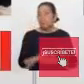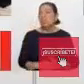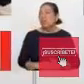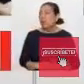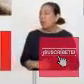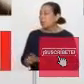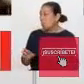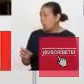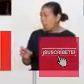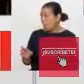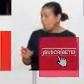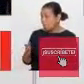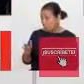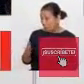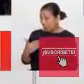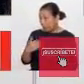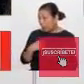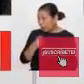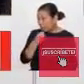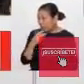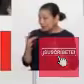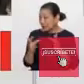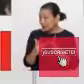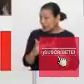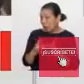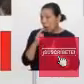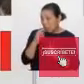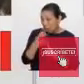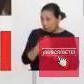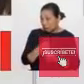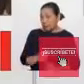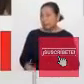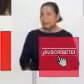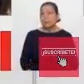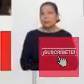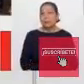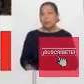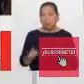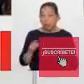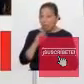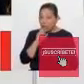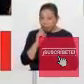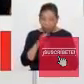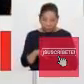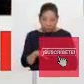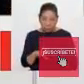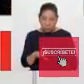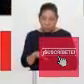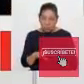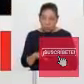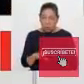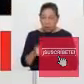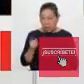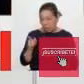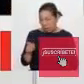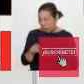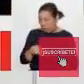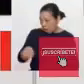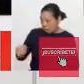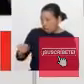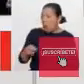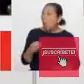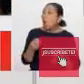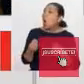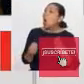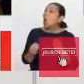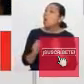papá? Sabemos que el papá tenía comunicación directa con los secuestradores. ¿Él les ha mencionado algo respecto a ellos? ¿Cómo